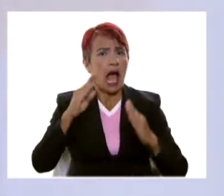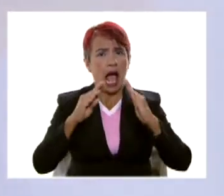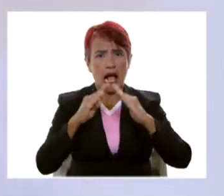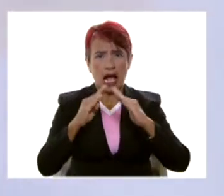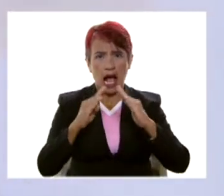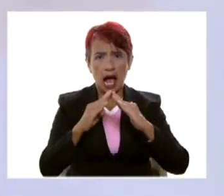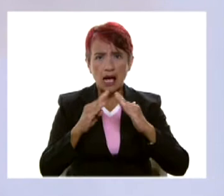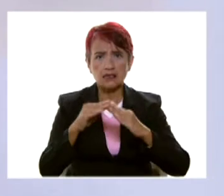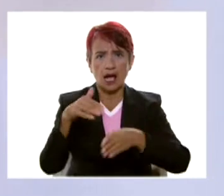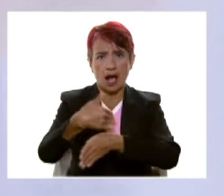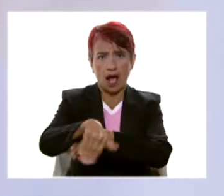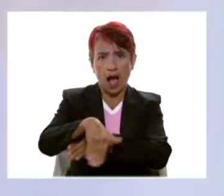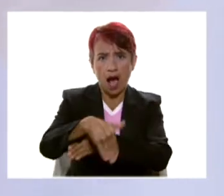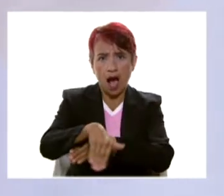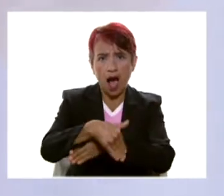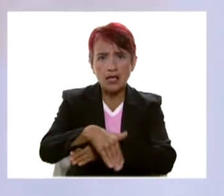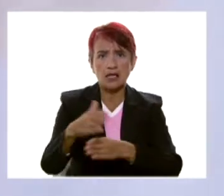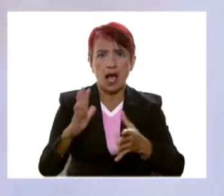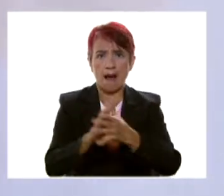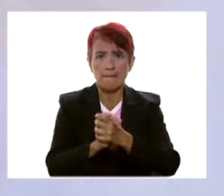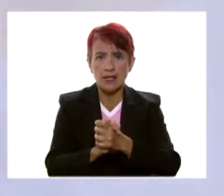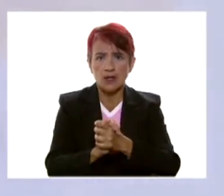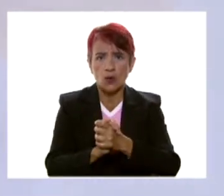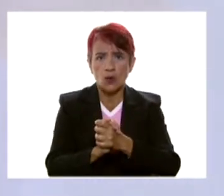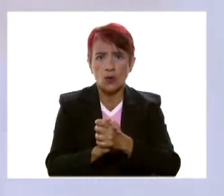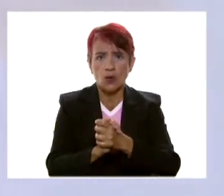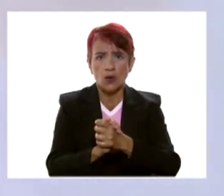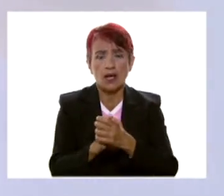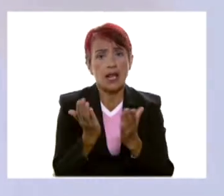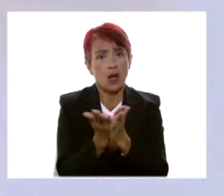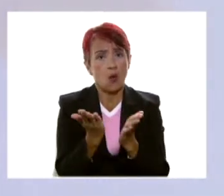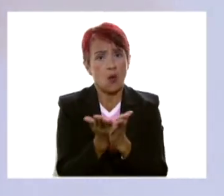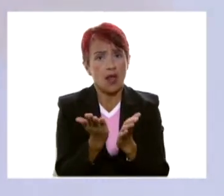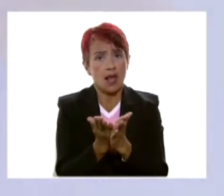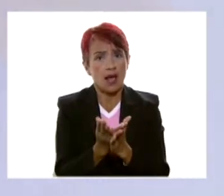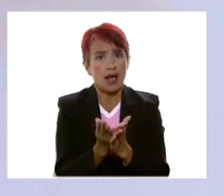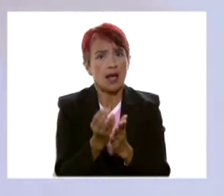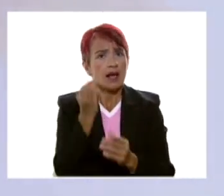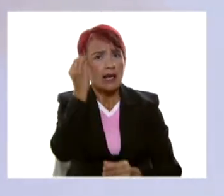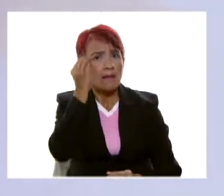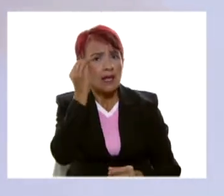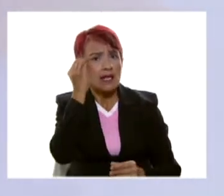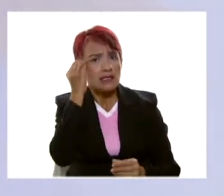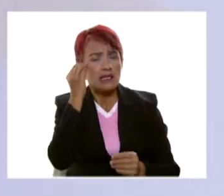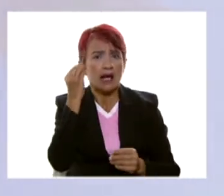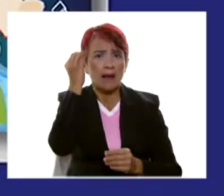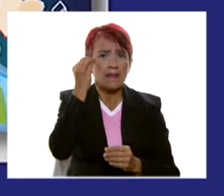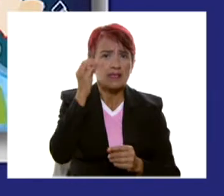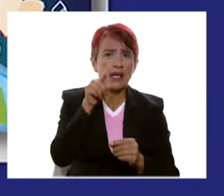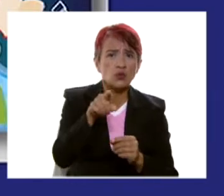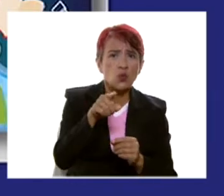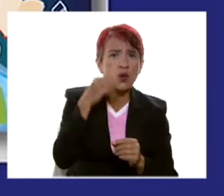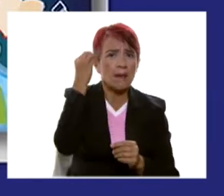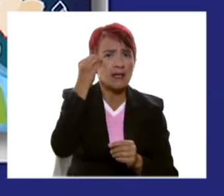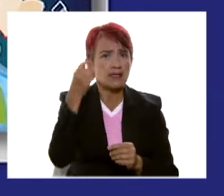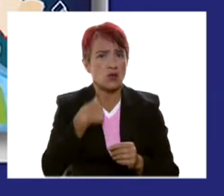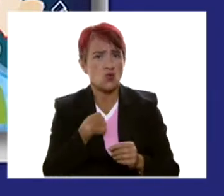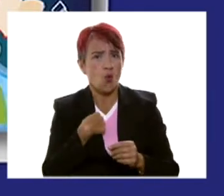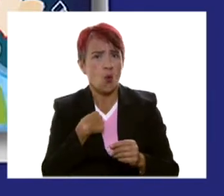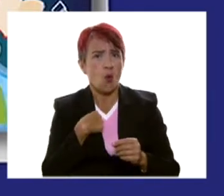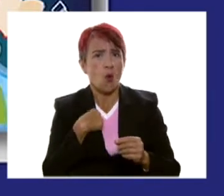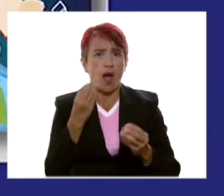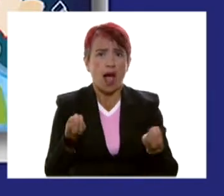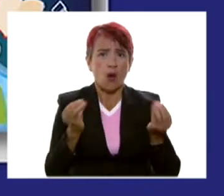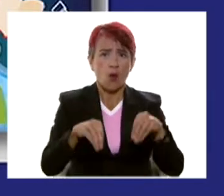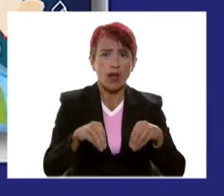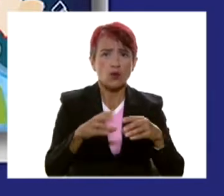nuestra calle, con los vecinos, con nuestros amigos e incluso en la escuela, omitimos opiniones y vemos hechos relevantes a cualquier